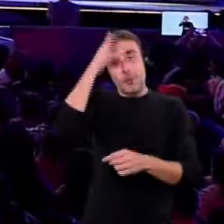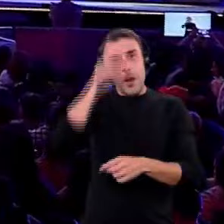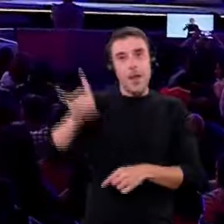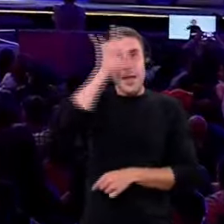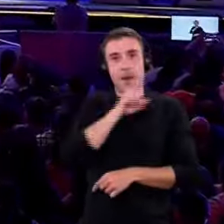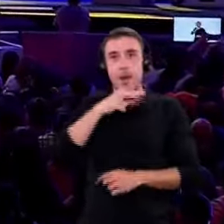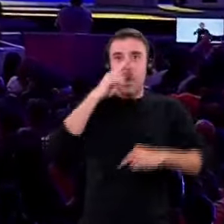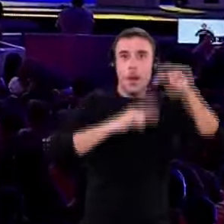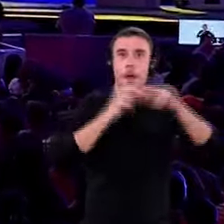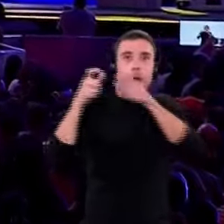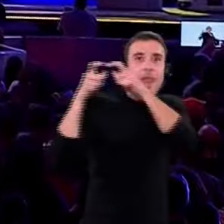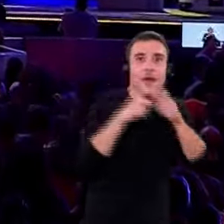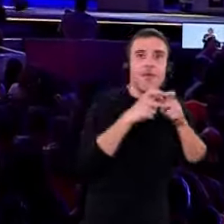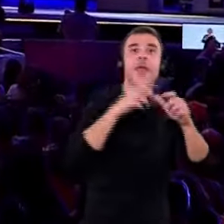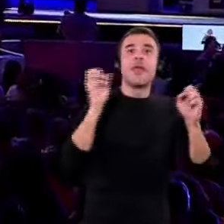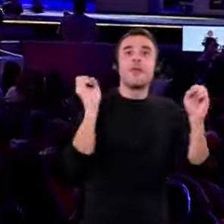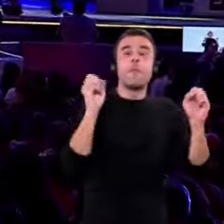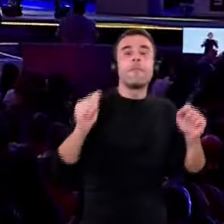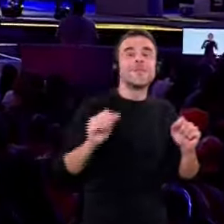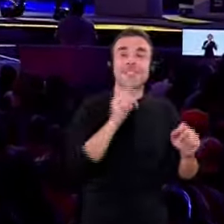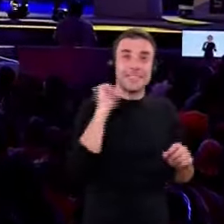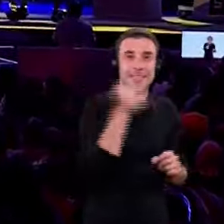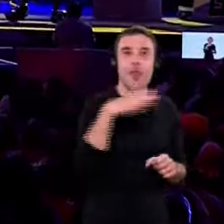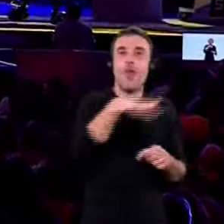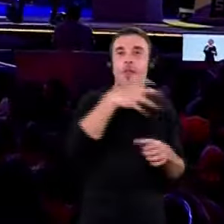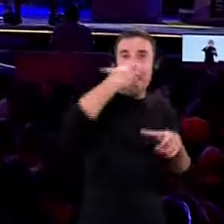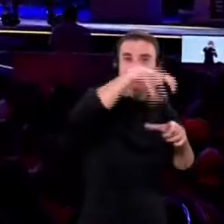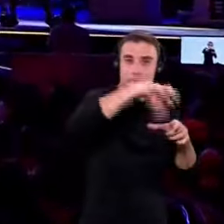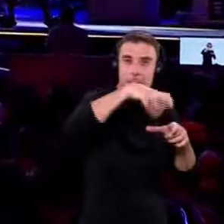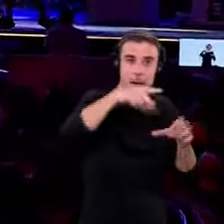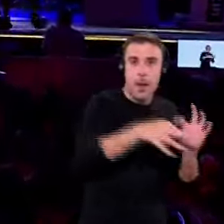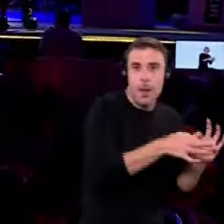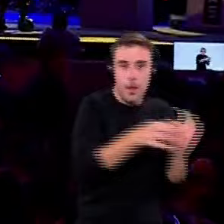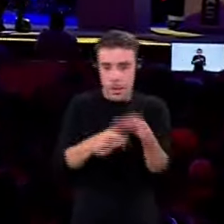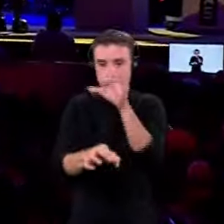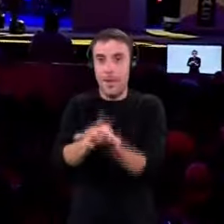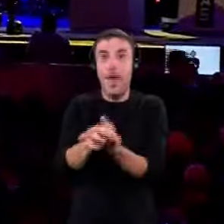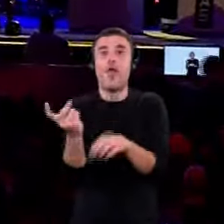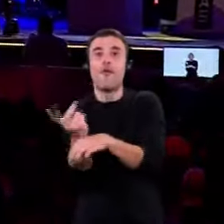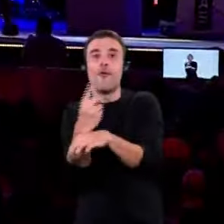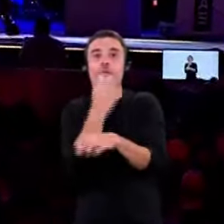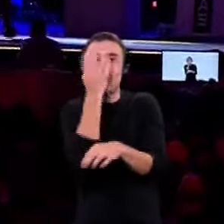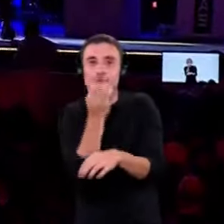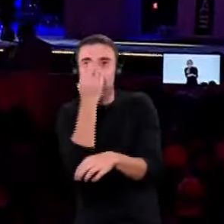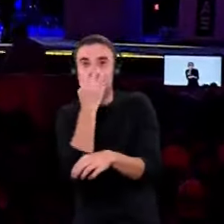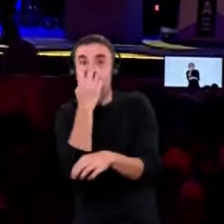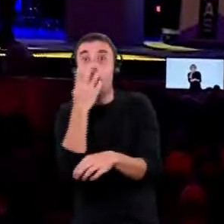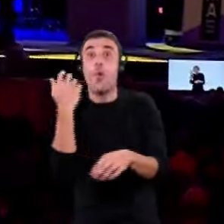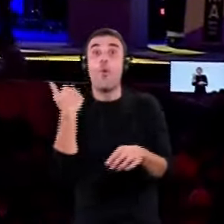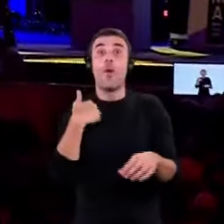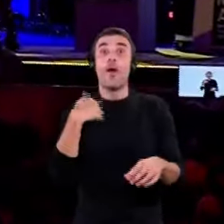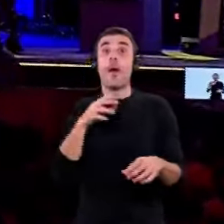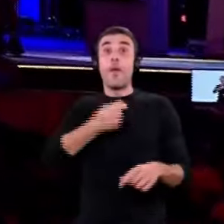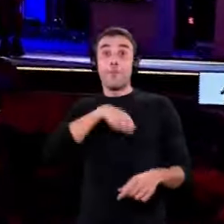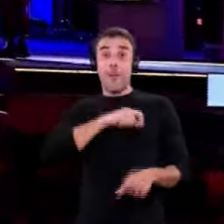una nave secreta del polígono La Campana, capaz de sincronizarse con el reloj de Flores y de avisarte cuando sale el chorro de la